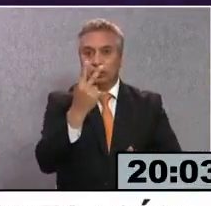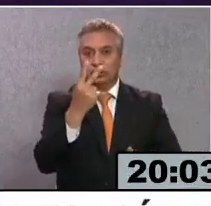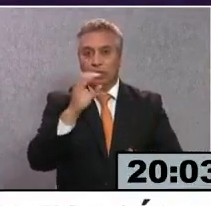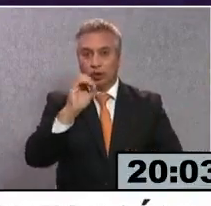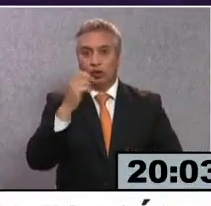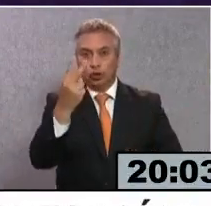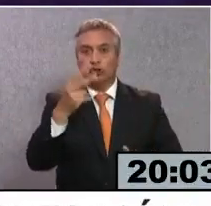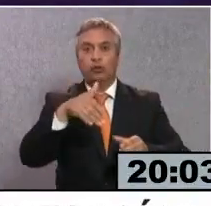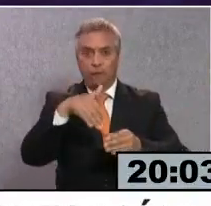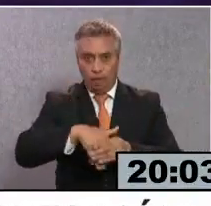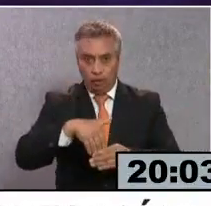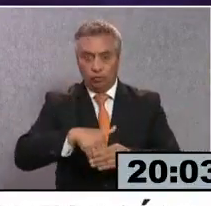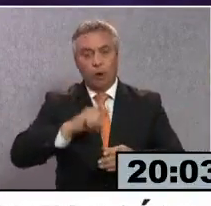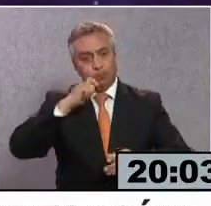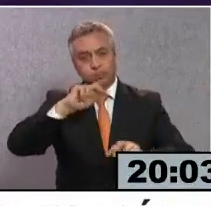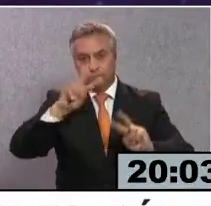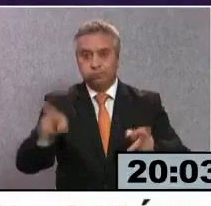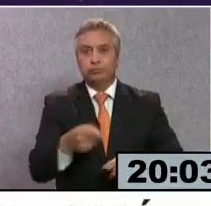votos, correspondiente al